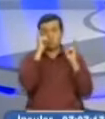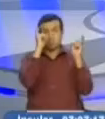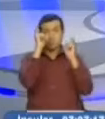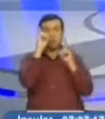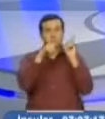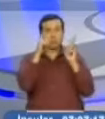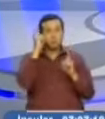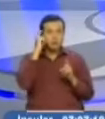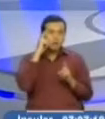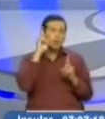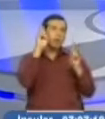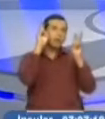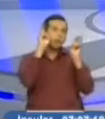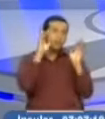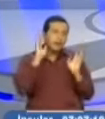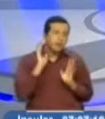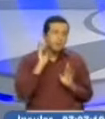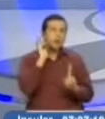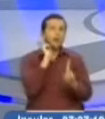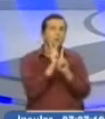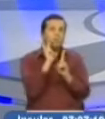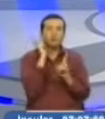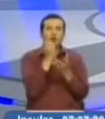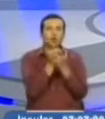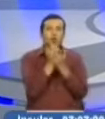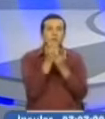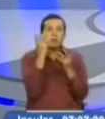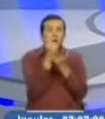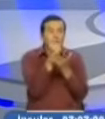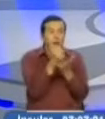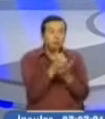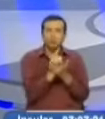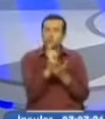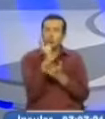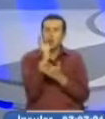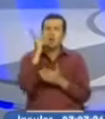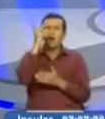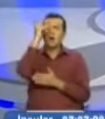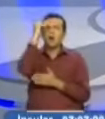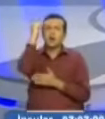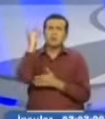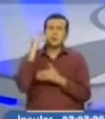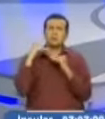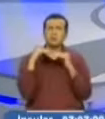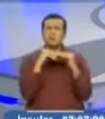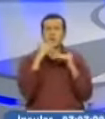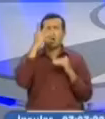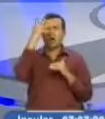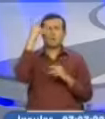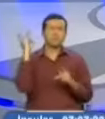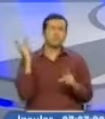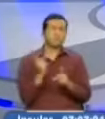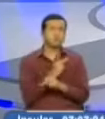eso se piensa que es una cuestión estrictamente económica, sino que no vuelva esa forma de democracia del viejo